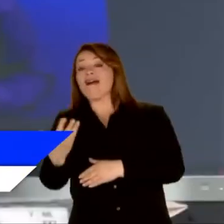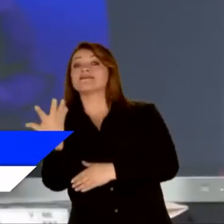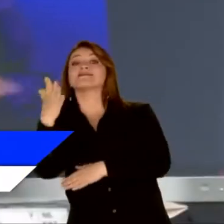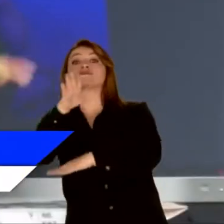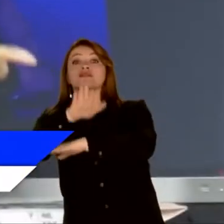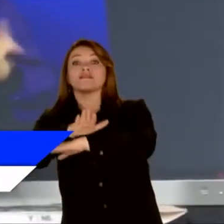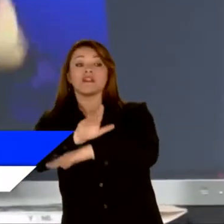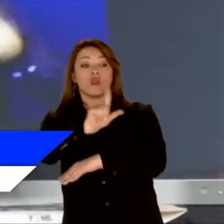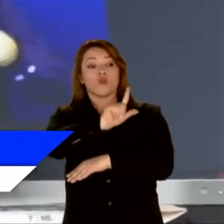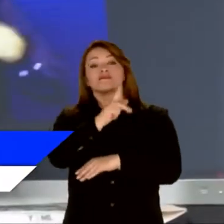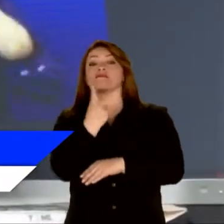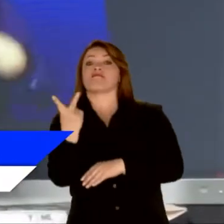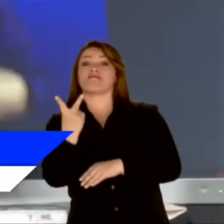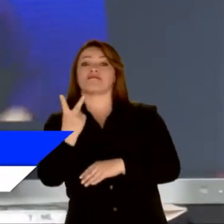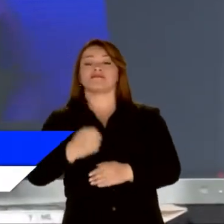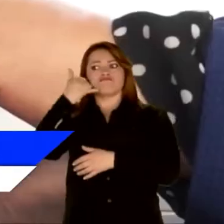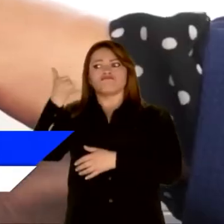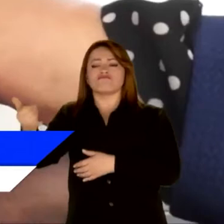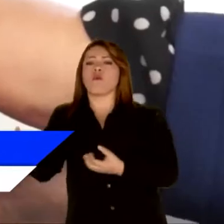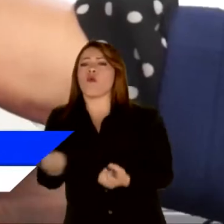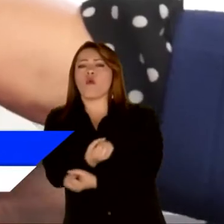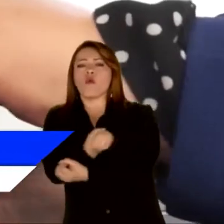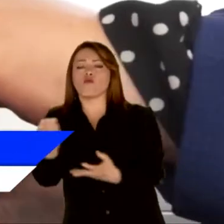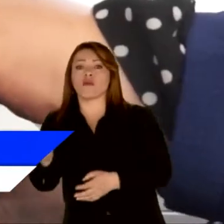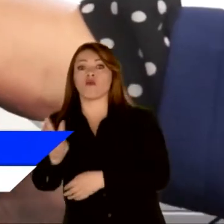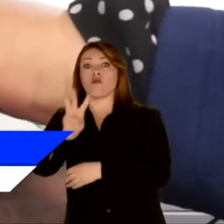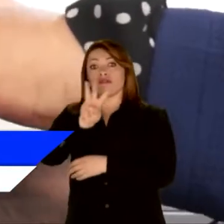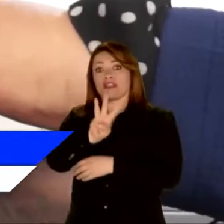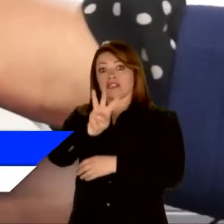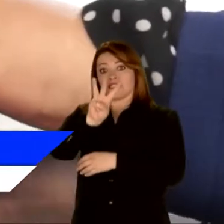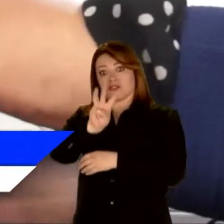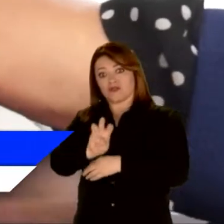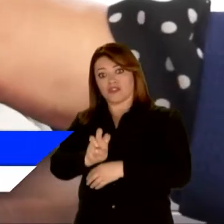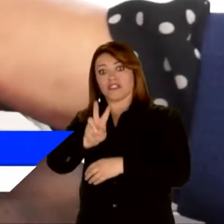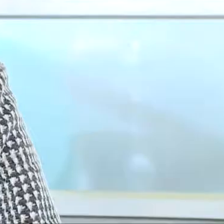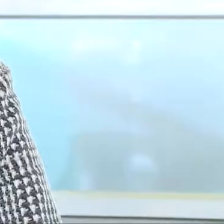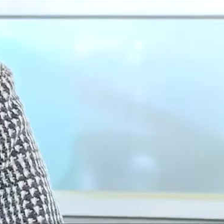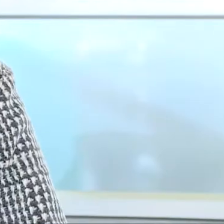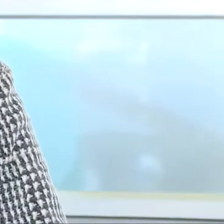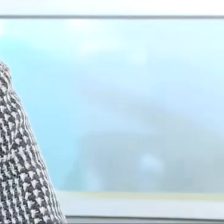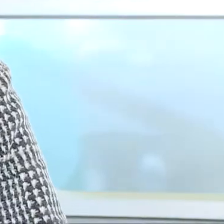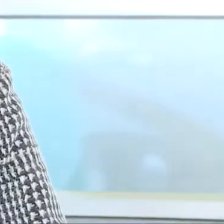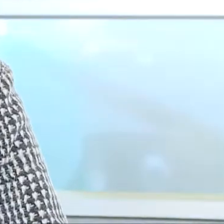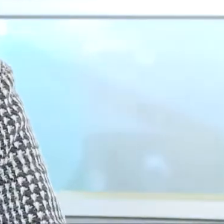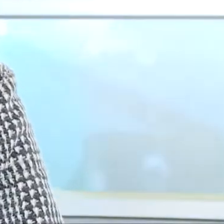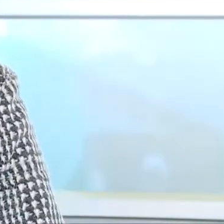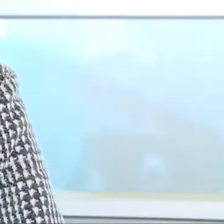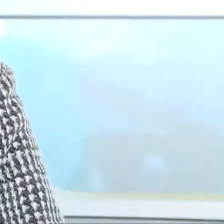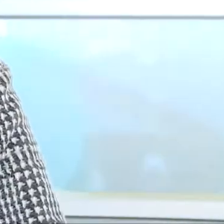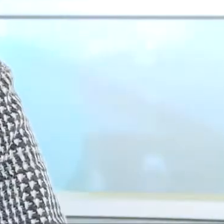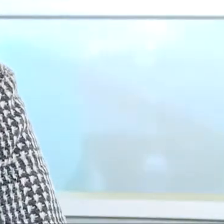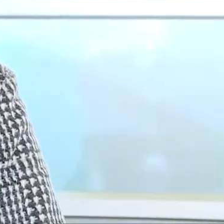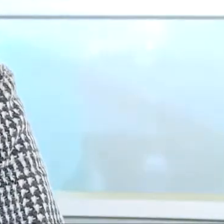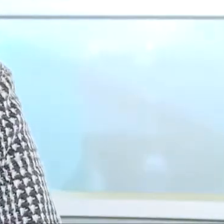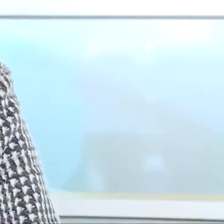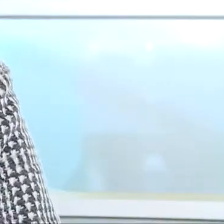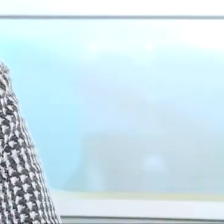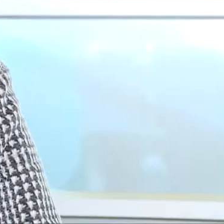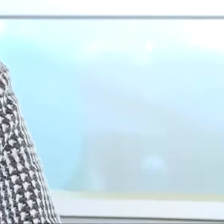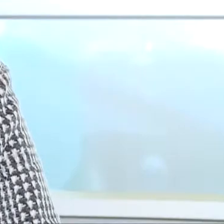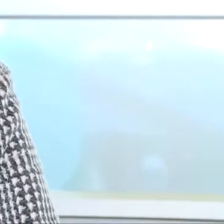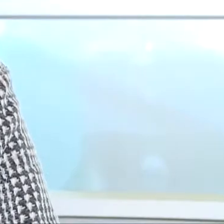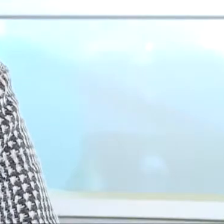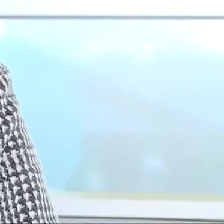oyentes de diferentes entidades, mediante un canal telefónico o de manera virtual a través de internet. Con el apoyo, como digo, de FENASCOL y del